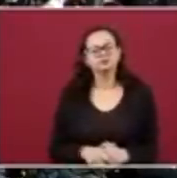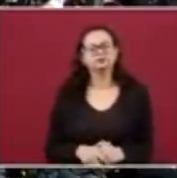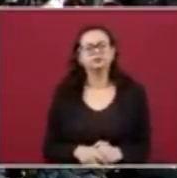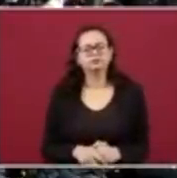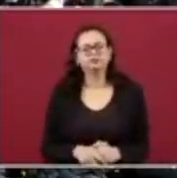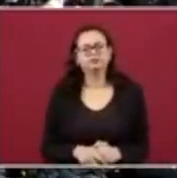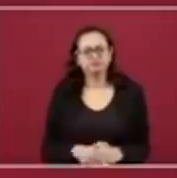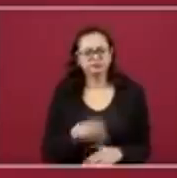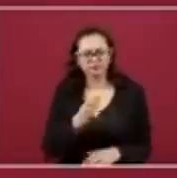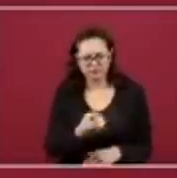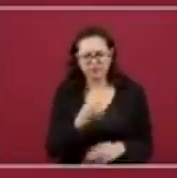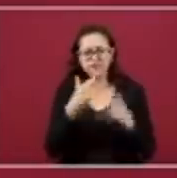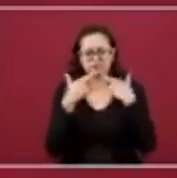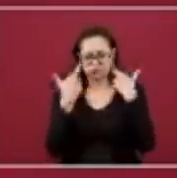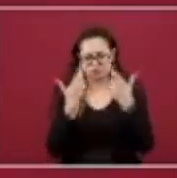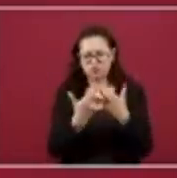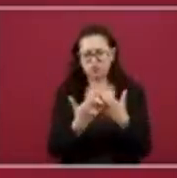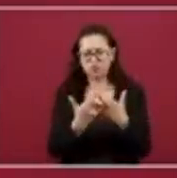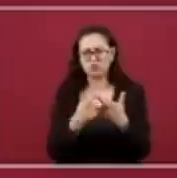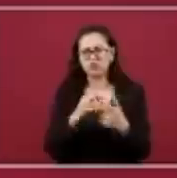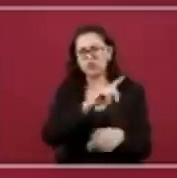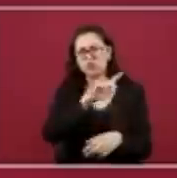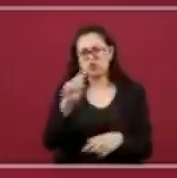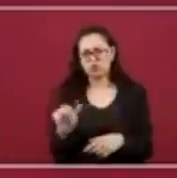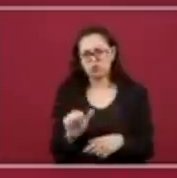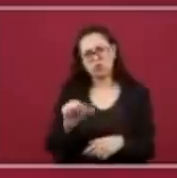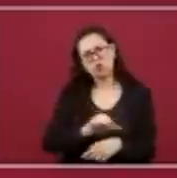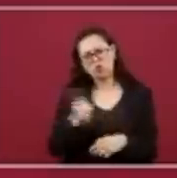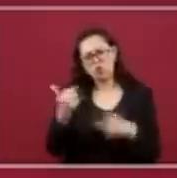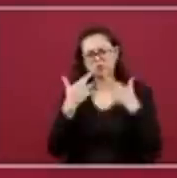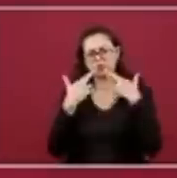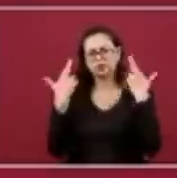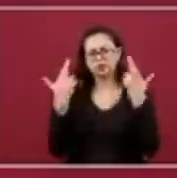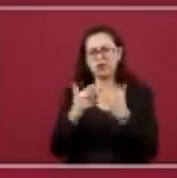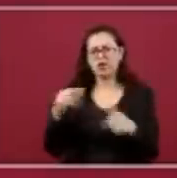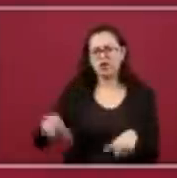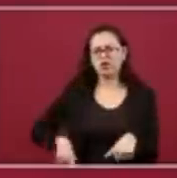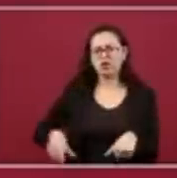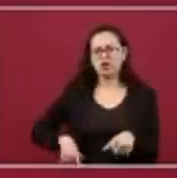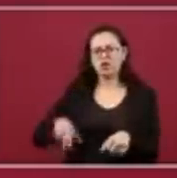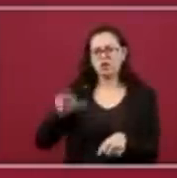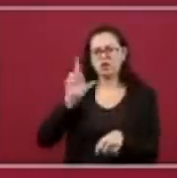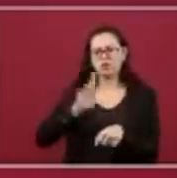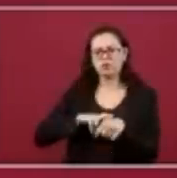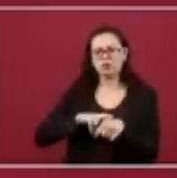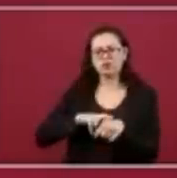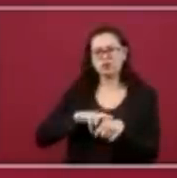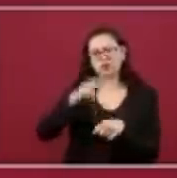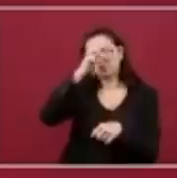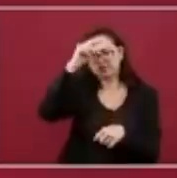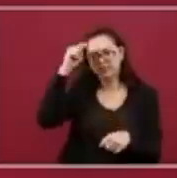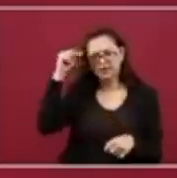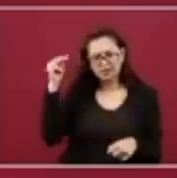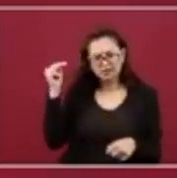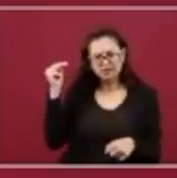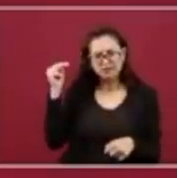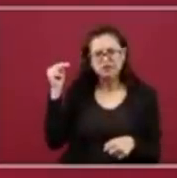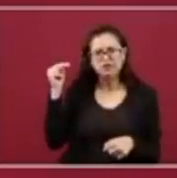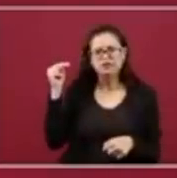esa reunión, luego tengo otra reunión con el gobernador de Nayarit,